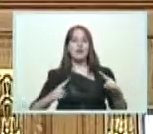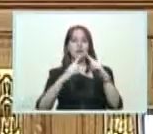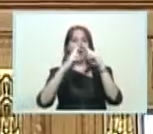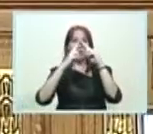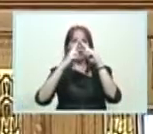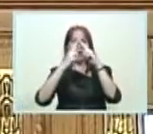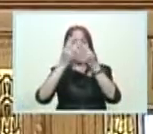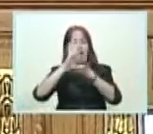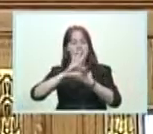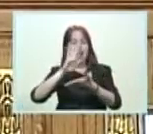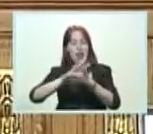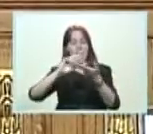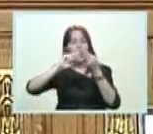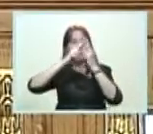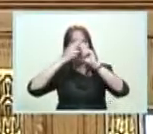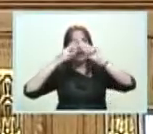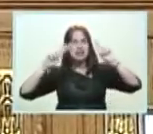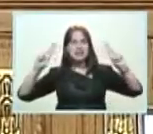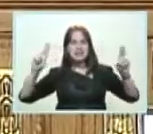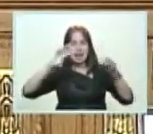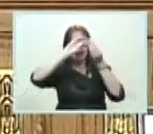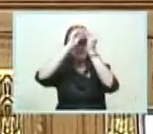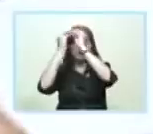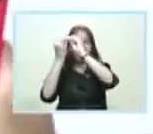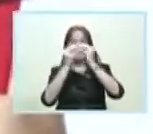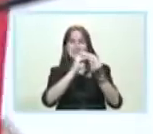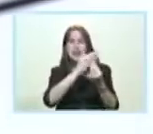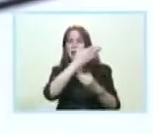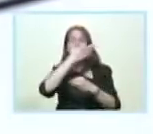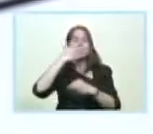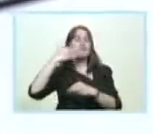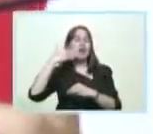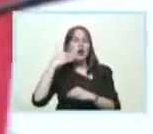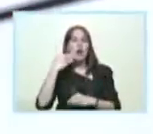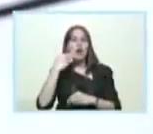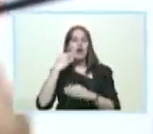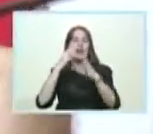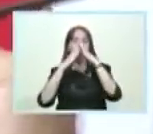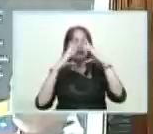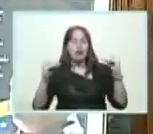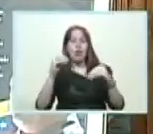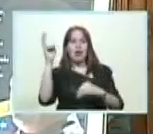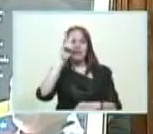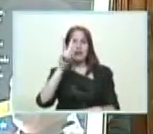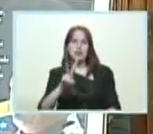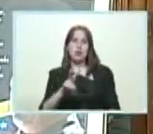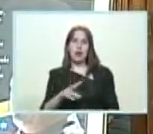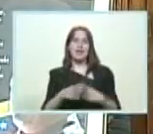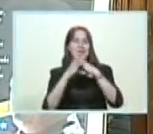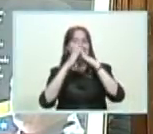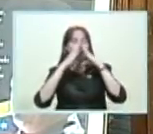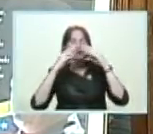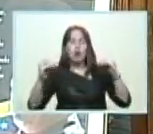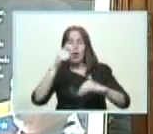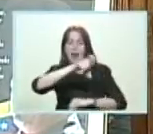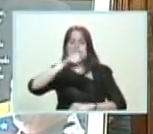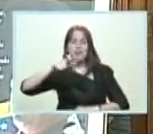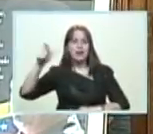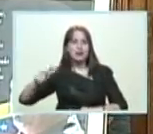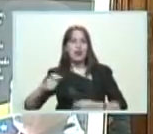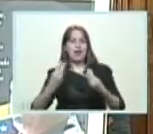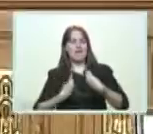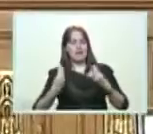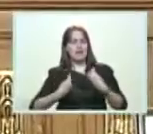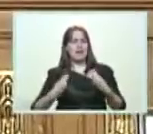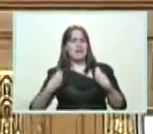la reunificación, la armonía y la paz de toda Venezuela, de todos los venezolanos, de